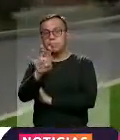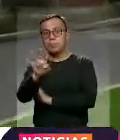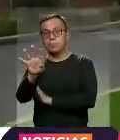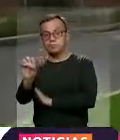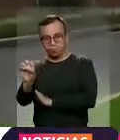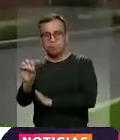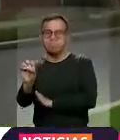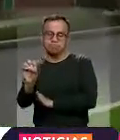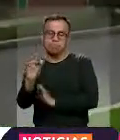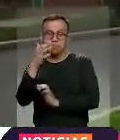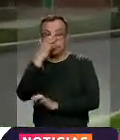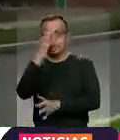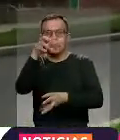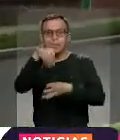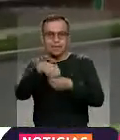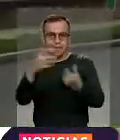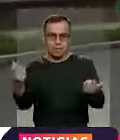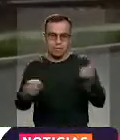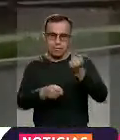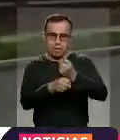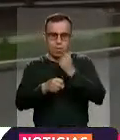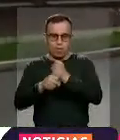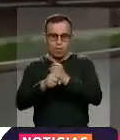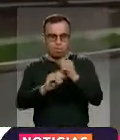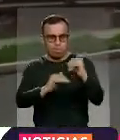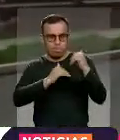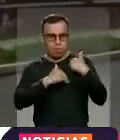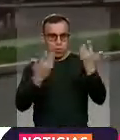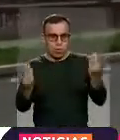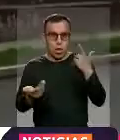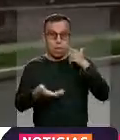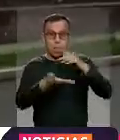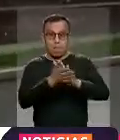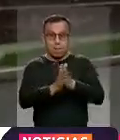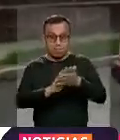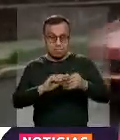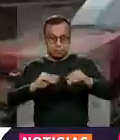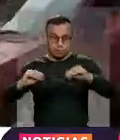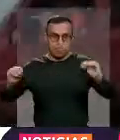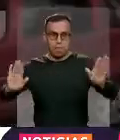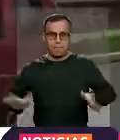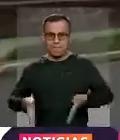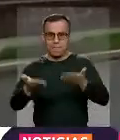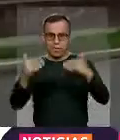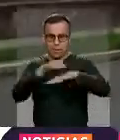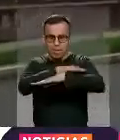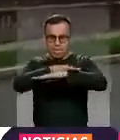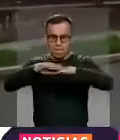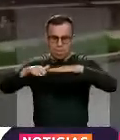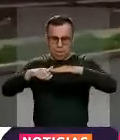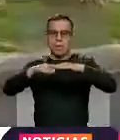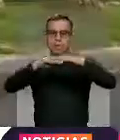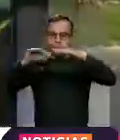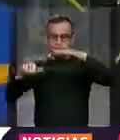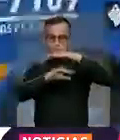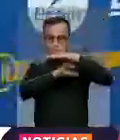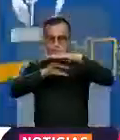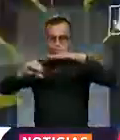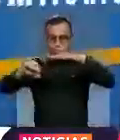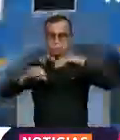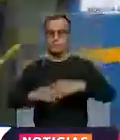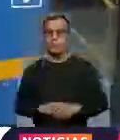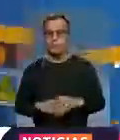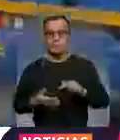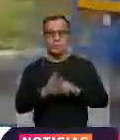235.740 habitantes. Dentro de las tareas por realizar está la demolición del concreto, mejoramiento de capa base y subbase. Cerrar